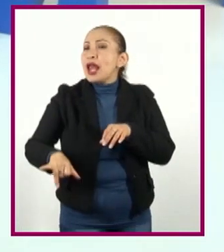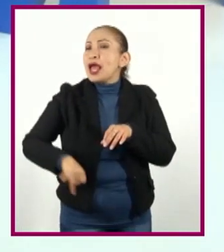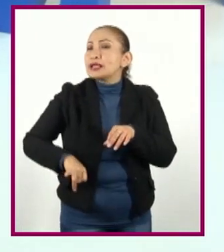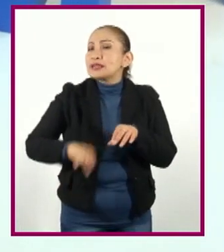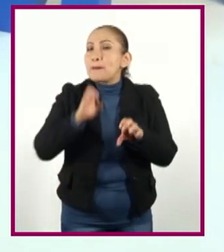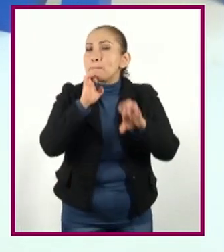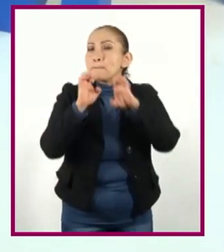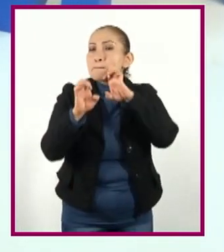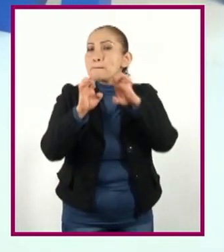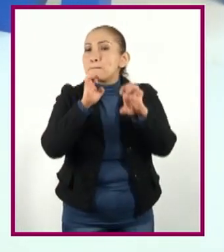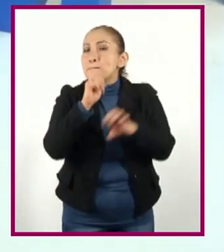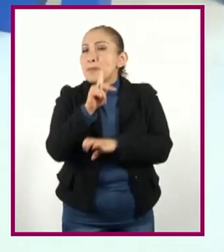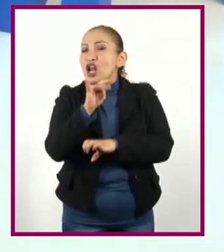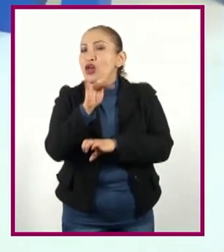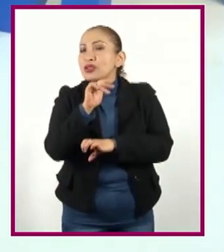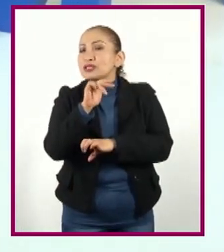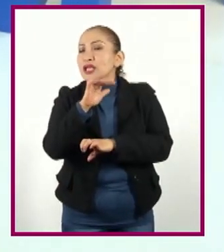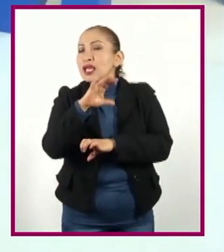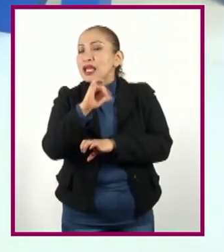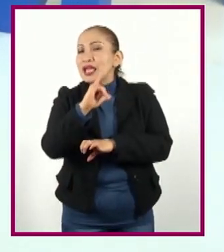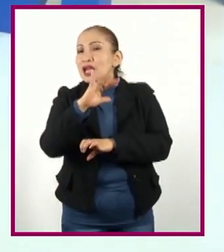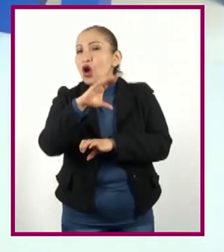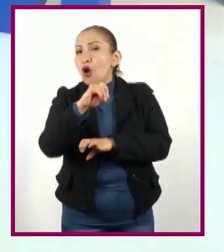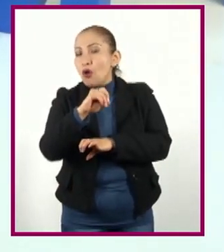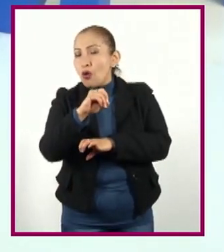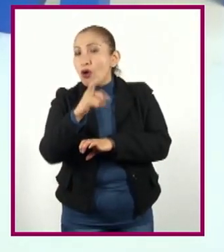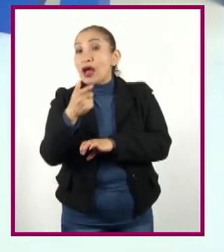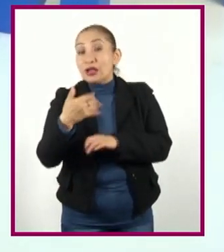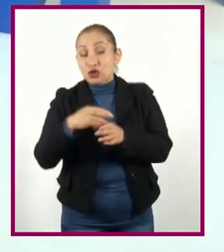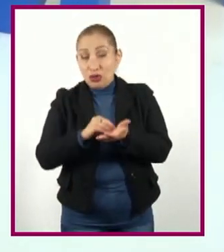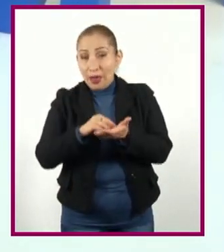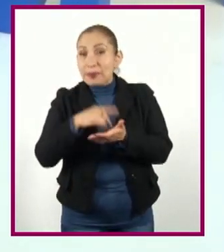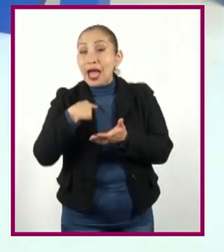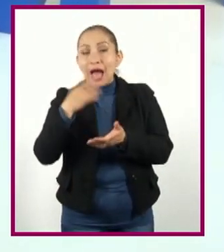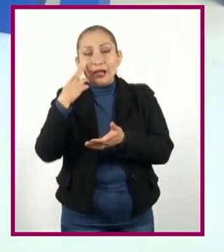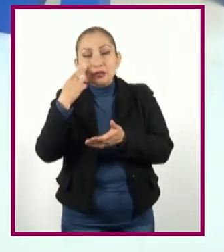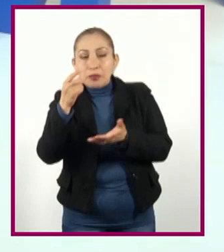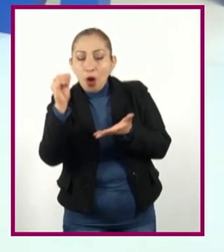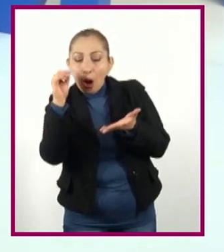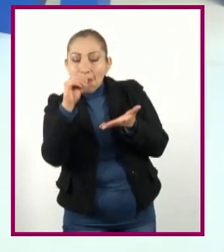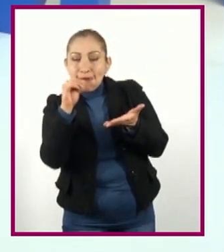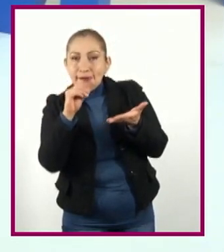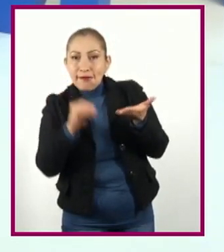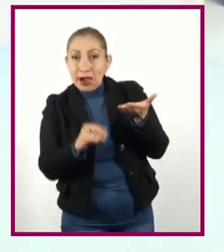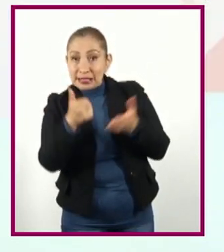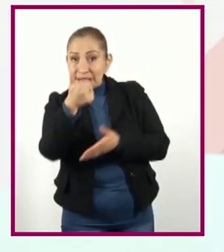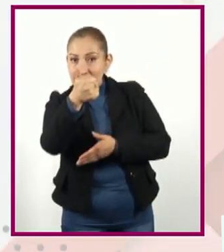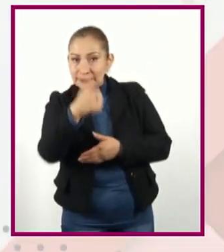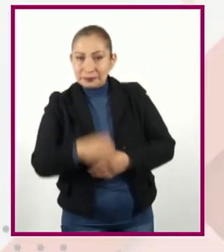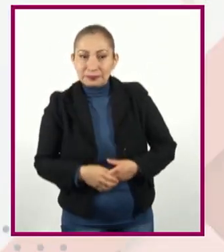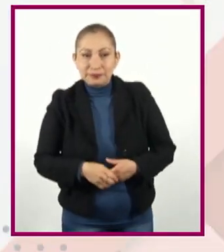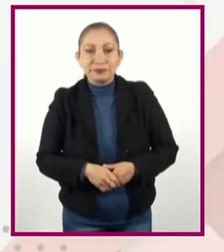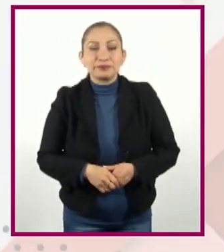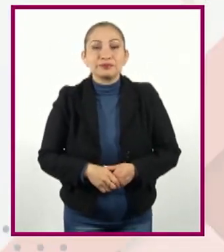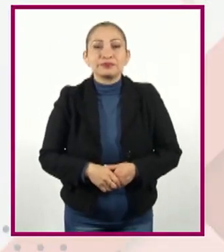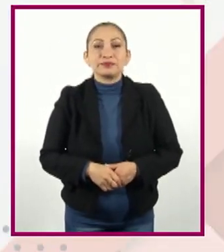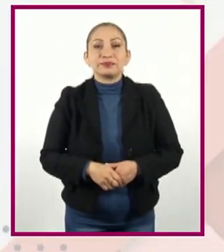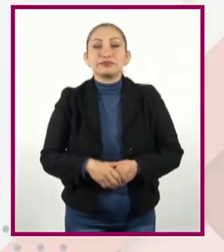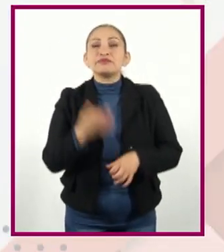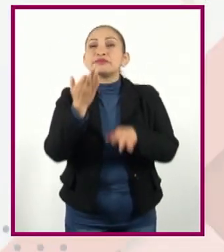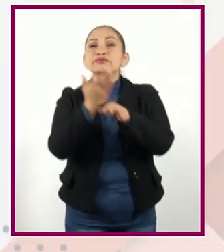una noticia. Estos factores son los que seguimos tomando en cuenta hoy en día y son 6.